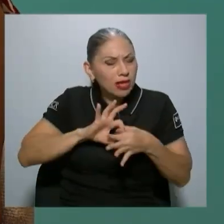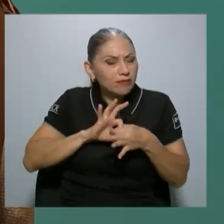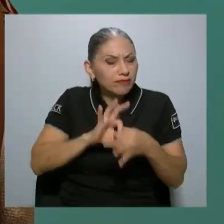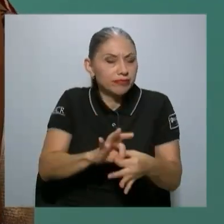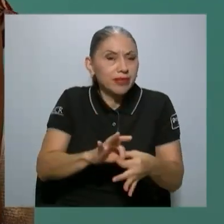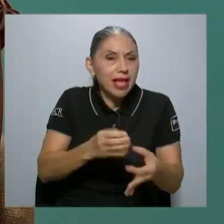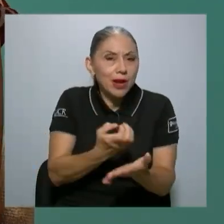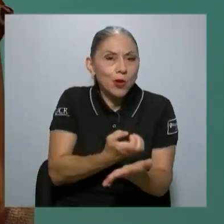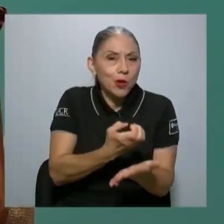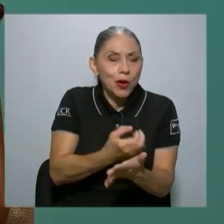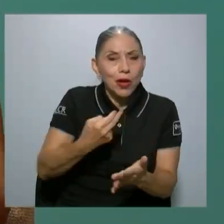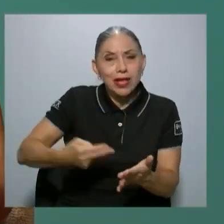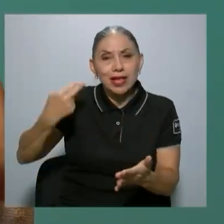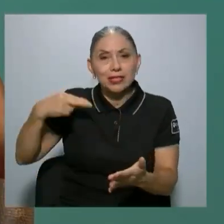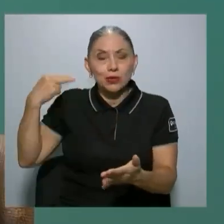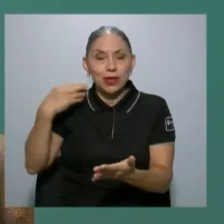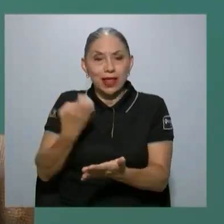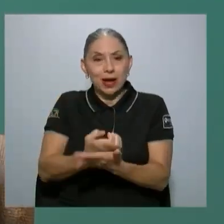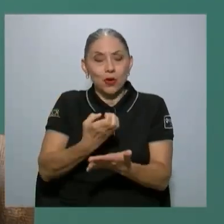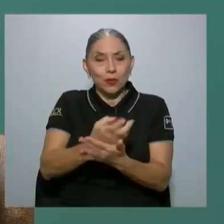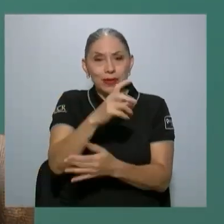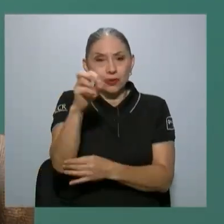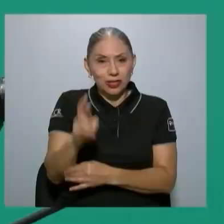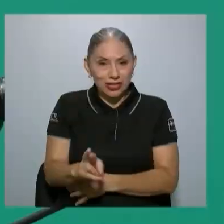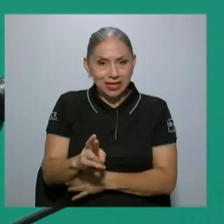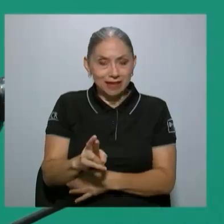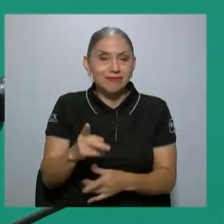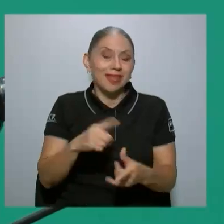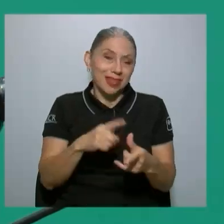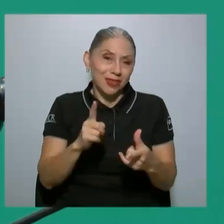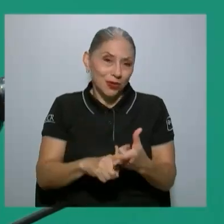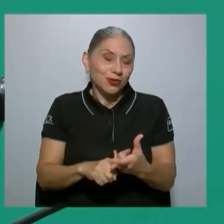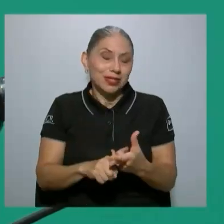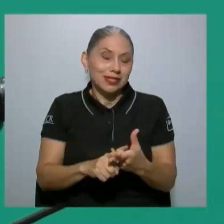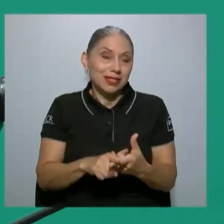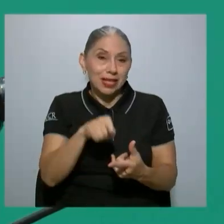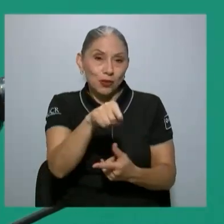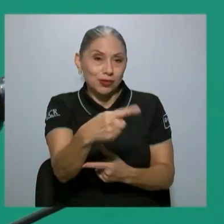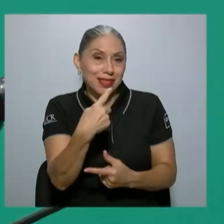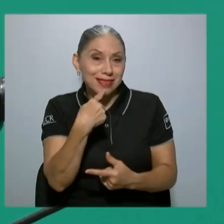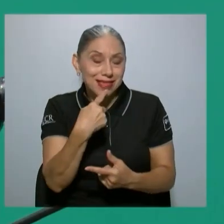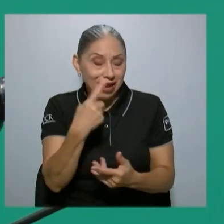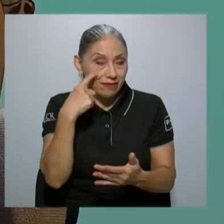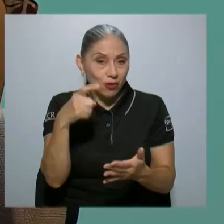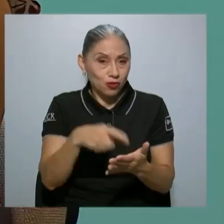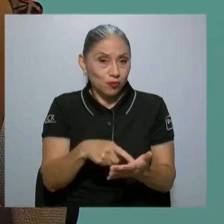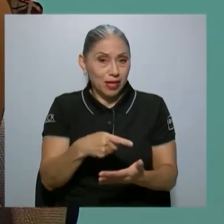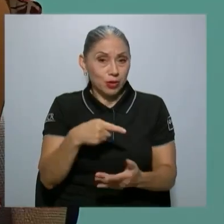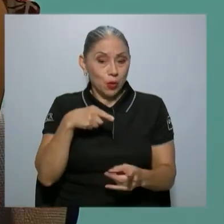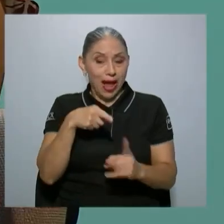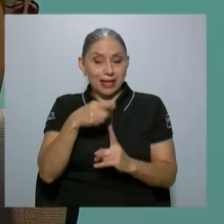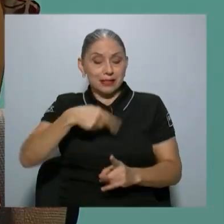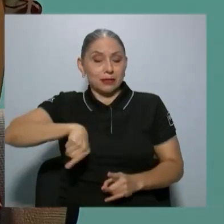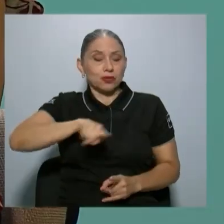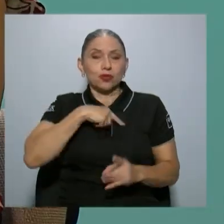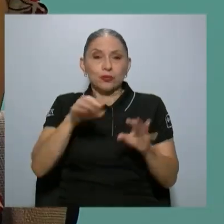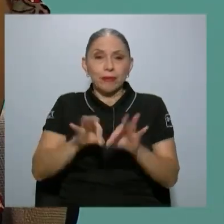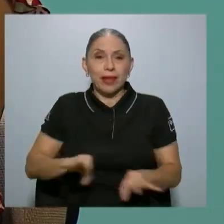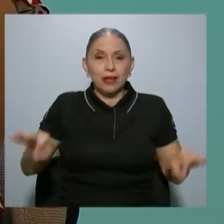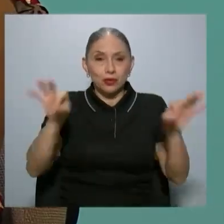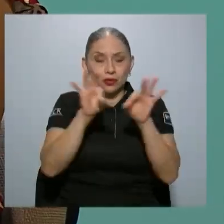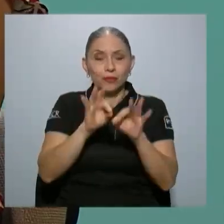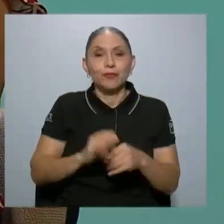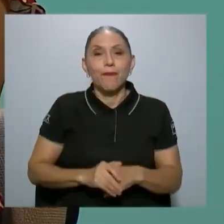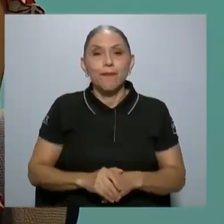que es la historia de la economía en Costa Rica. Entonces es un reconocimiento muy valioso. con respecto a economía